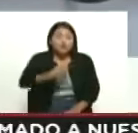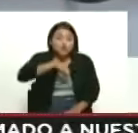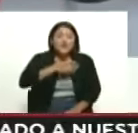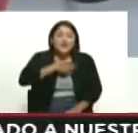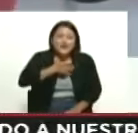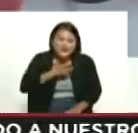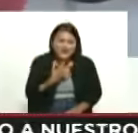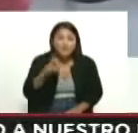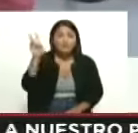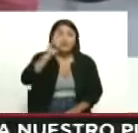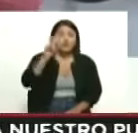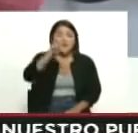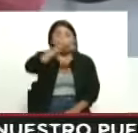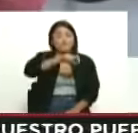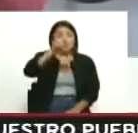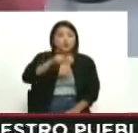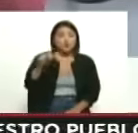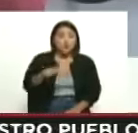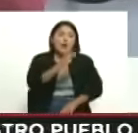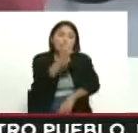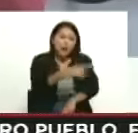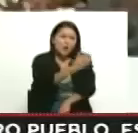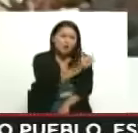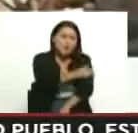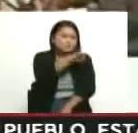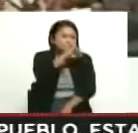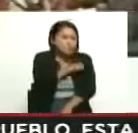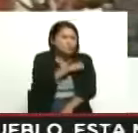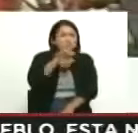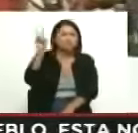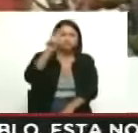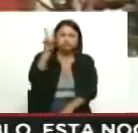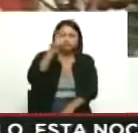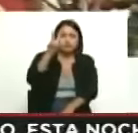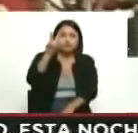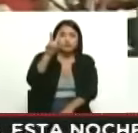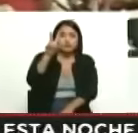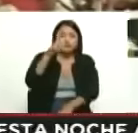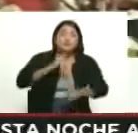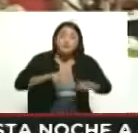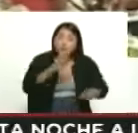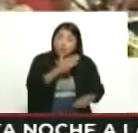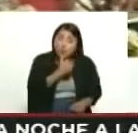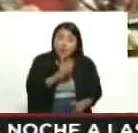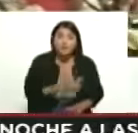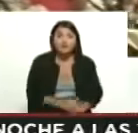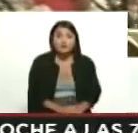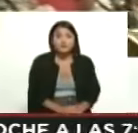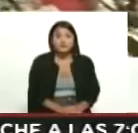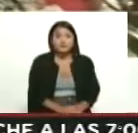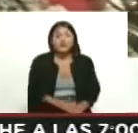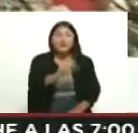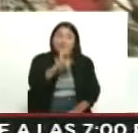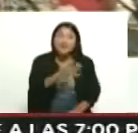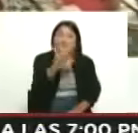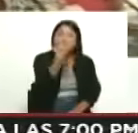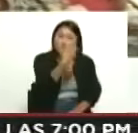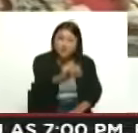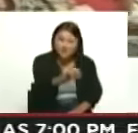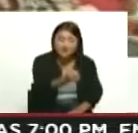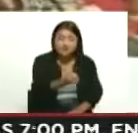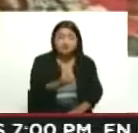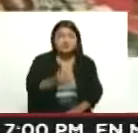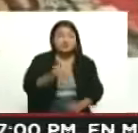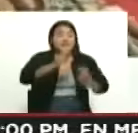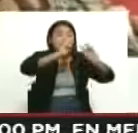a su patria, para comenzar. Que amara a su patria, que entendiera que los asuntos de los